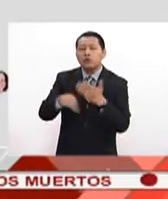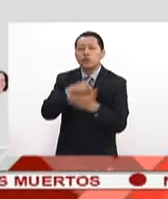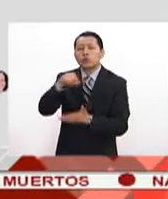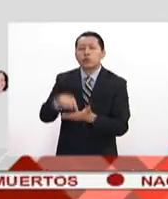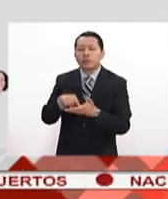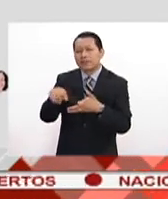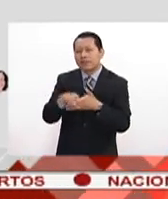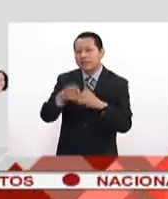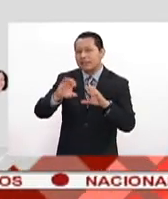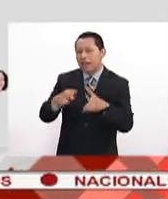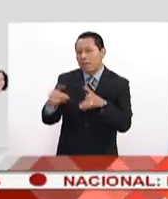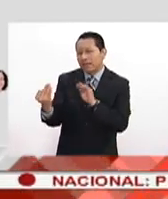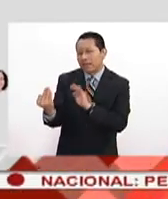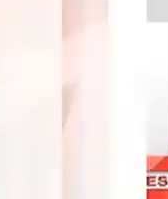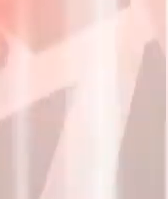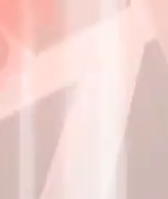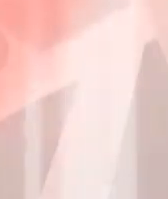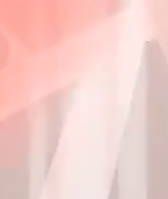costas de Chiapas.